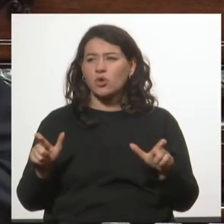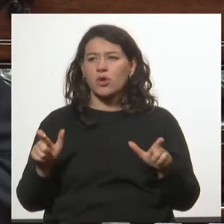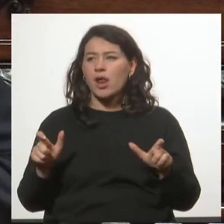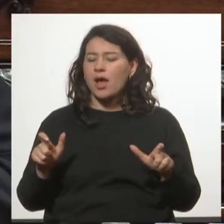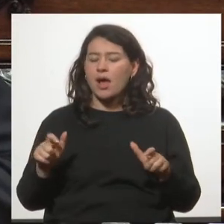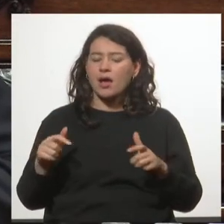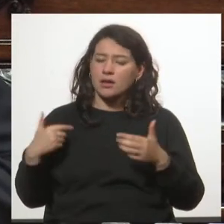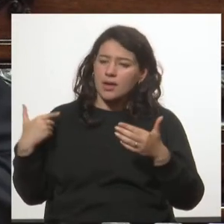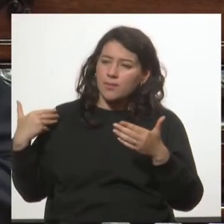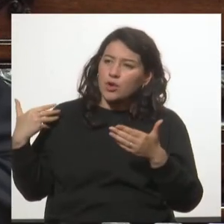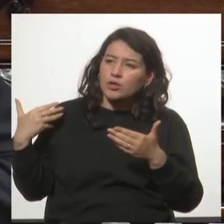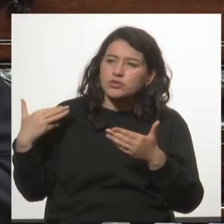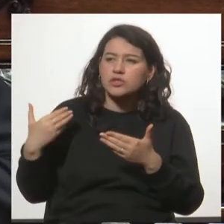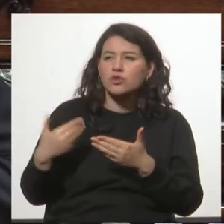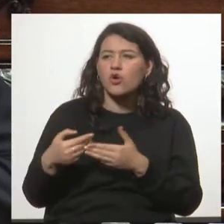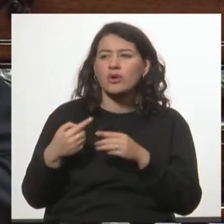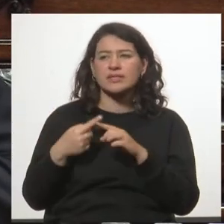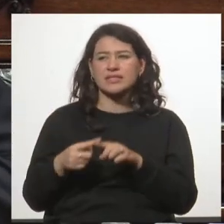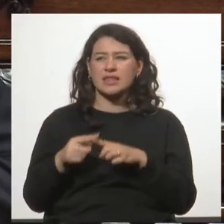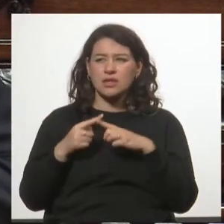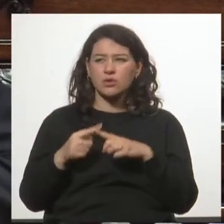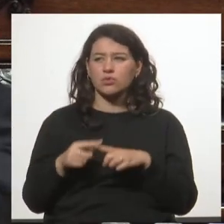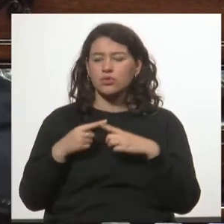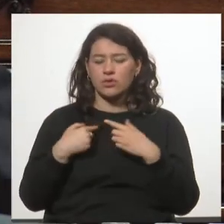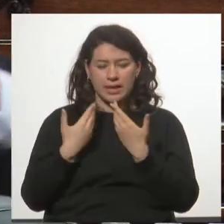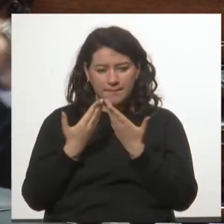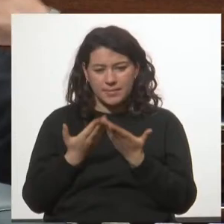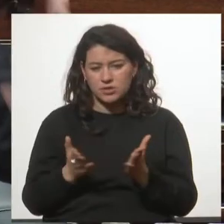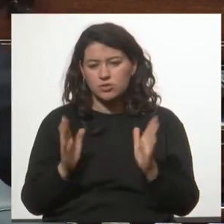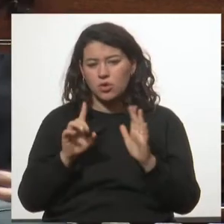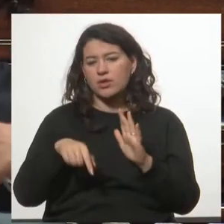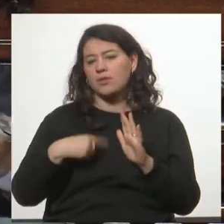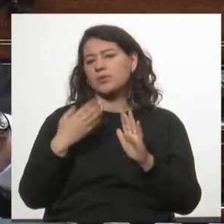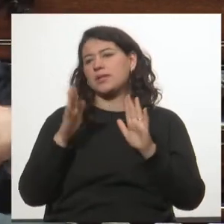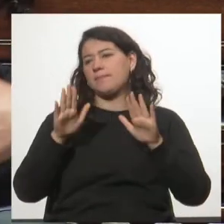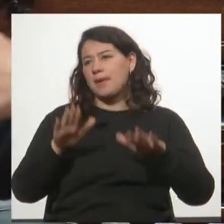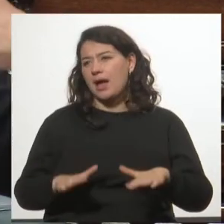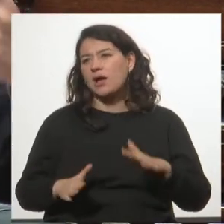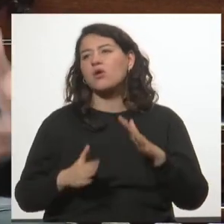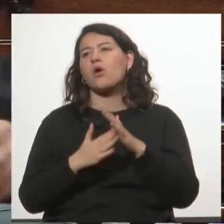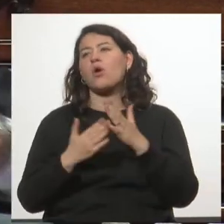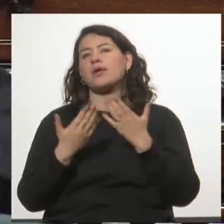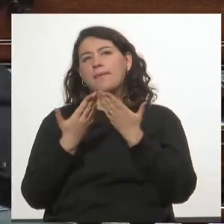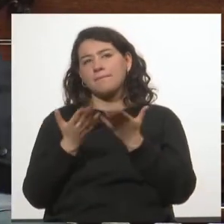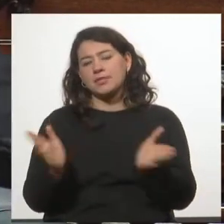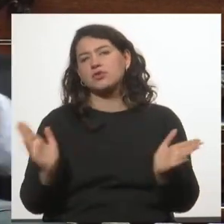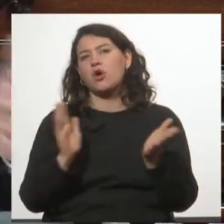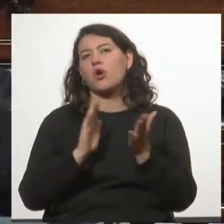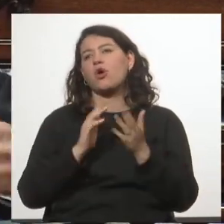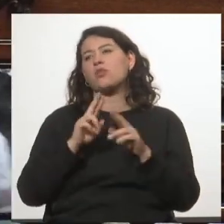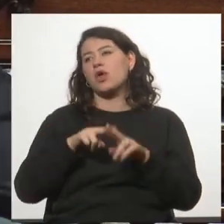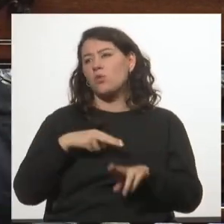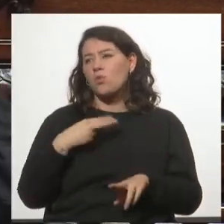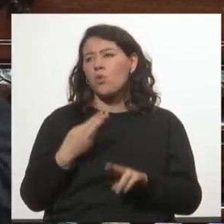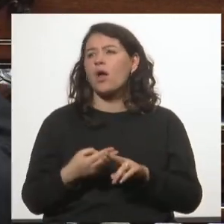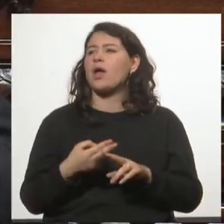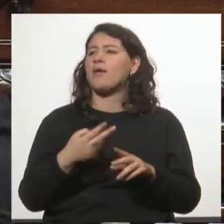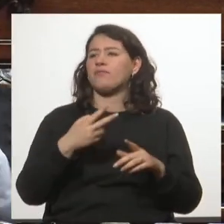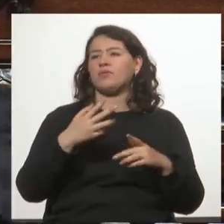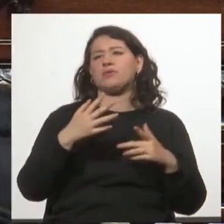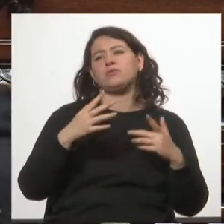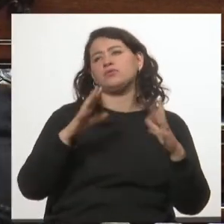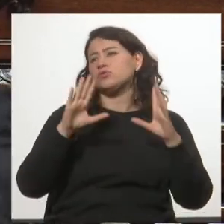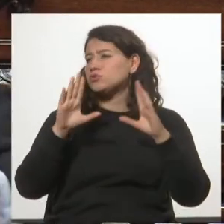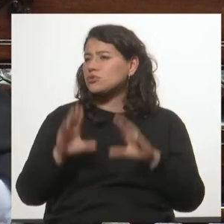el proceso en que se discutió esto desde el comienzo luego se paró la obra luego se arrancó de nuevo fue mediatizado